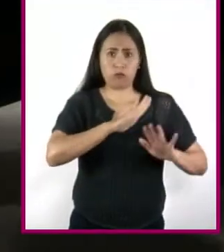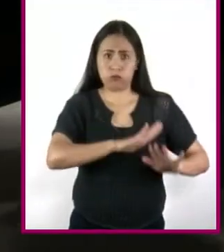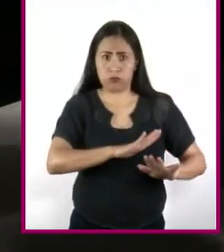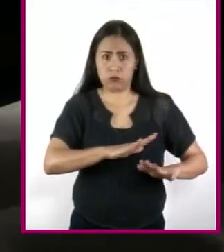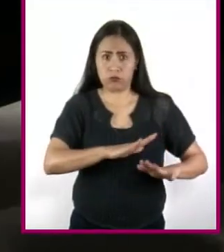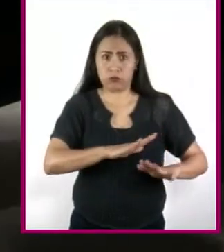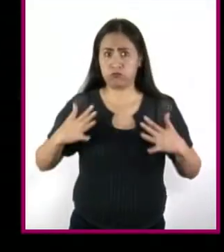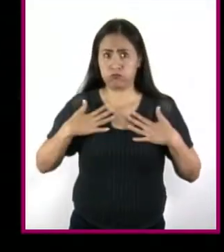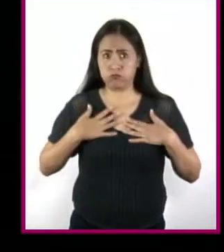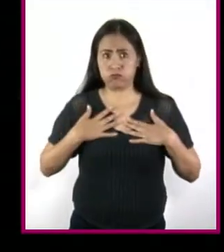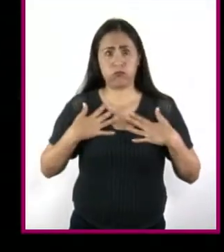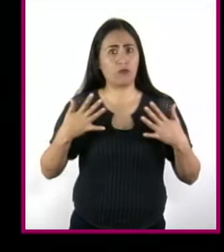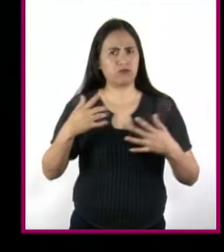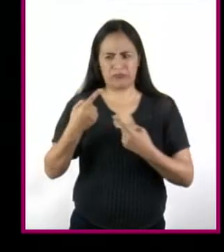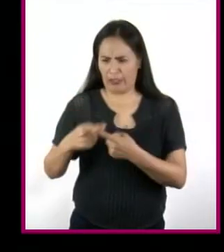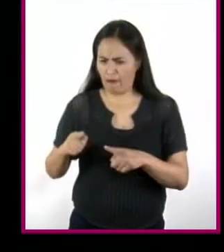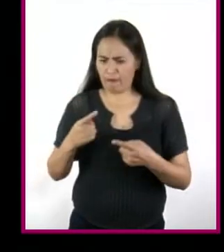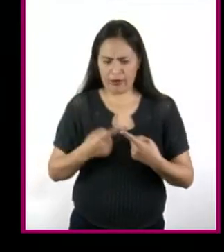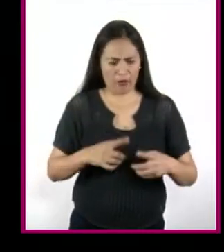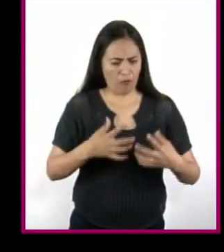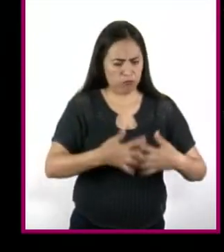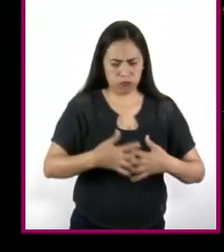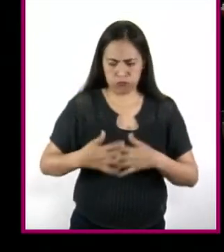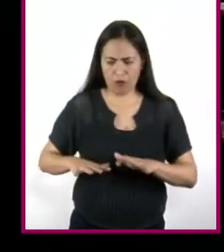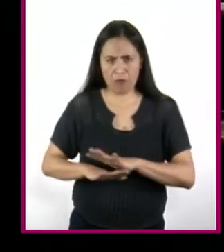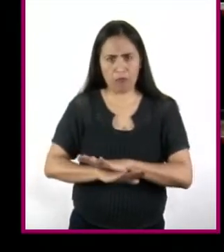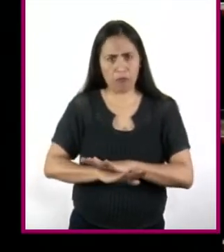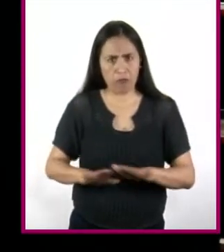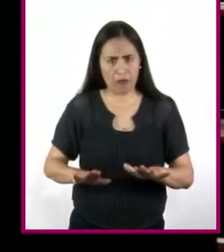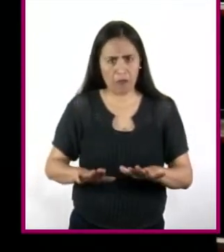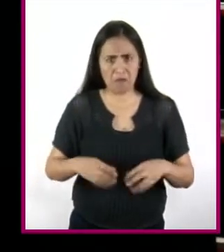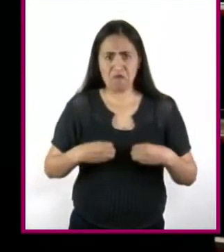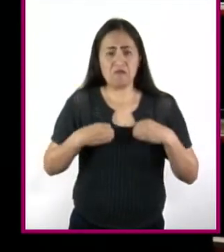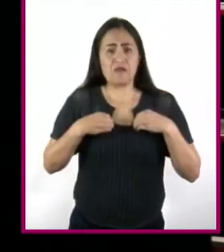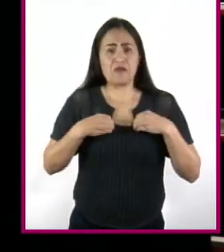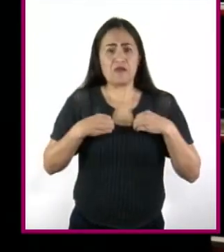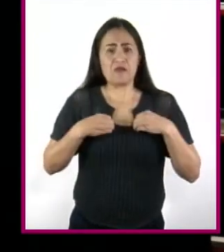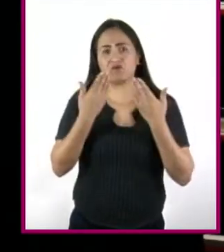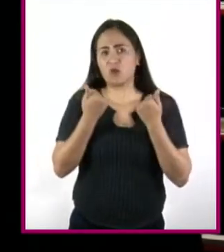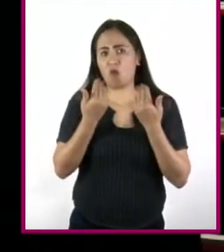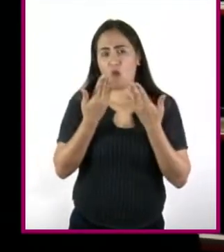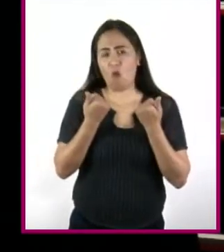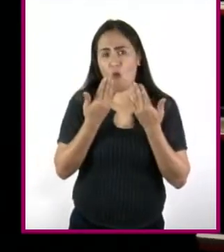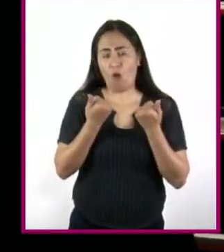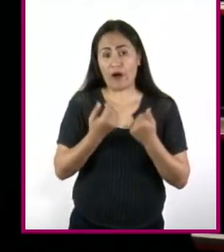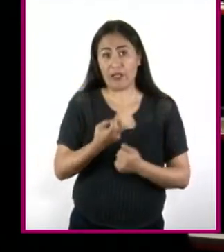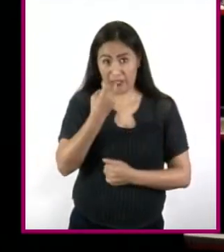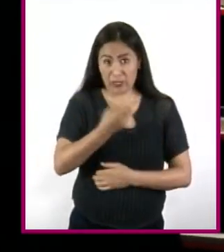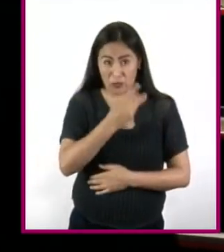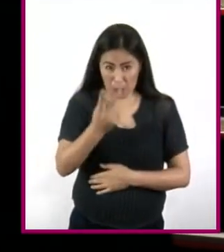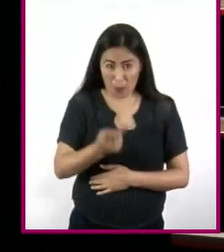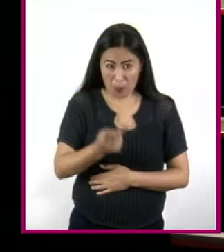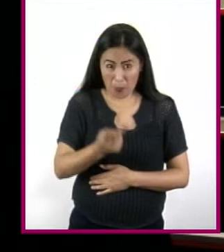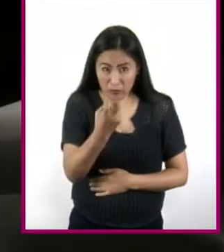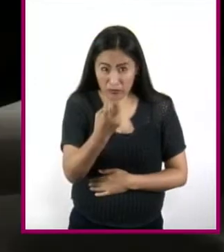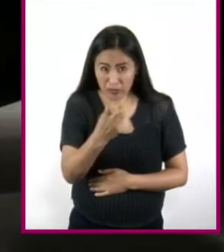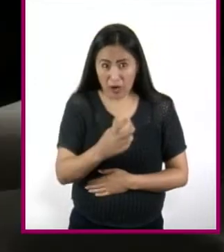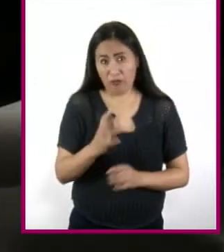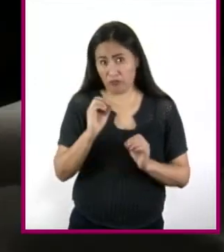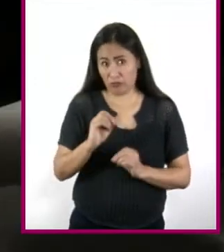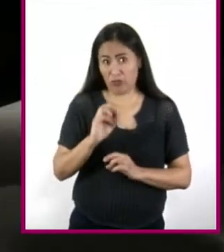vivir. Pero muchas veces no es esto lo que queremos decir o preguntar.